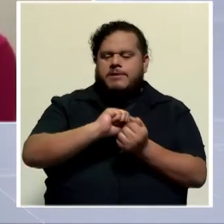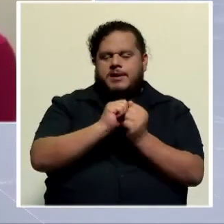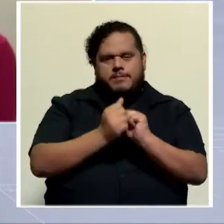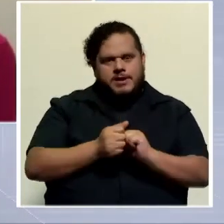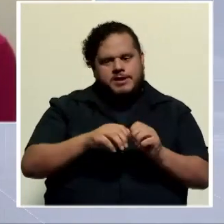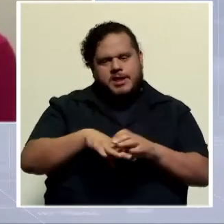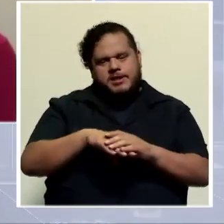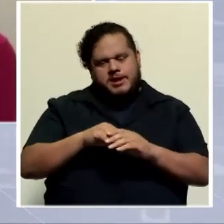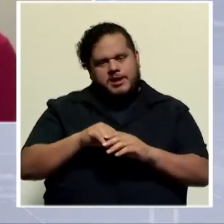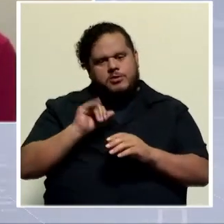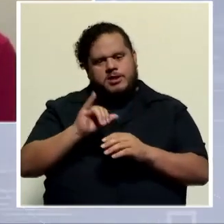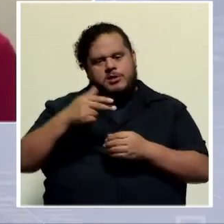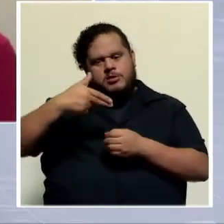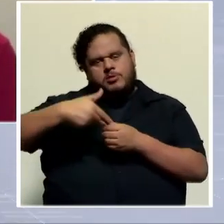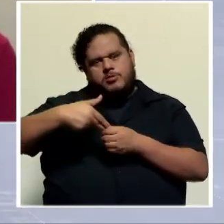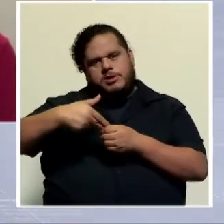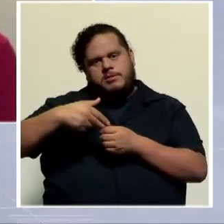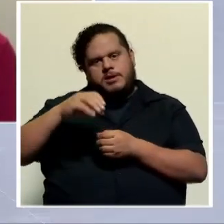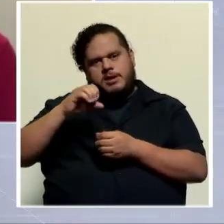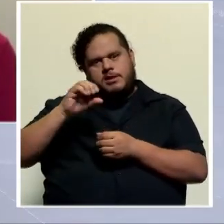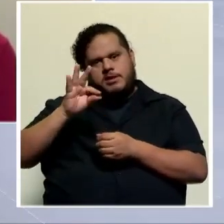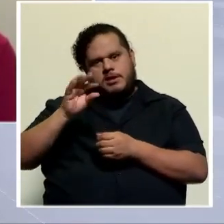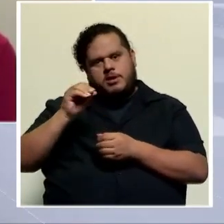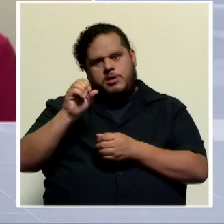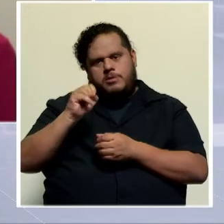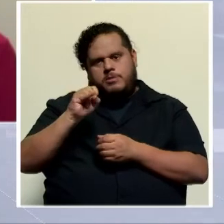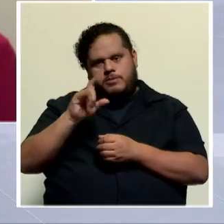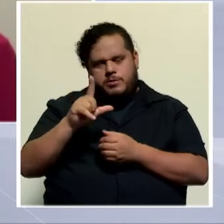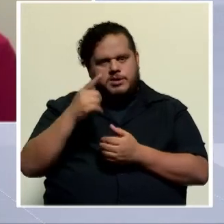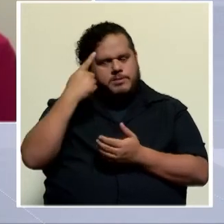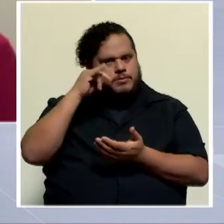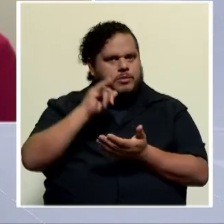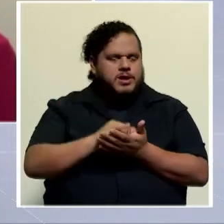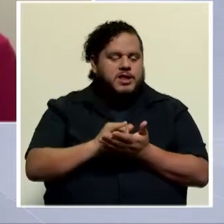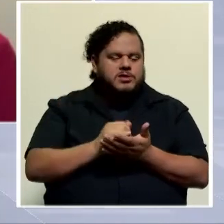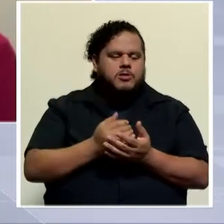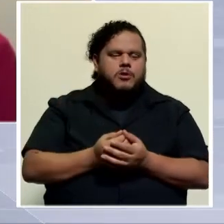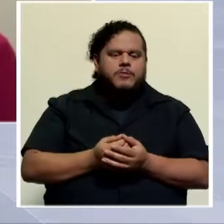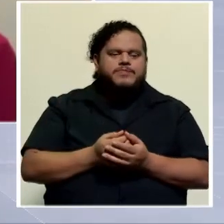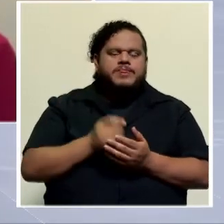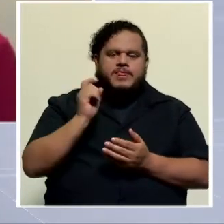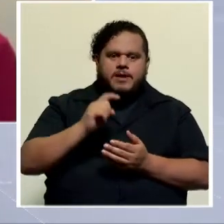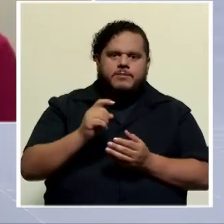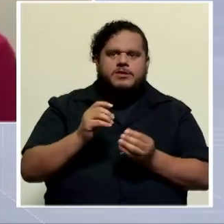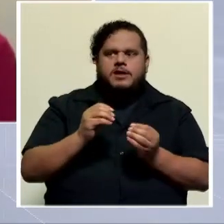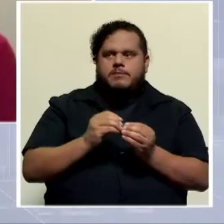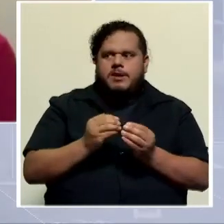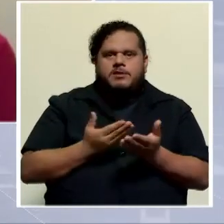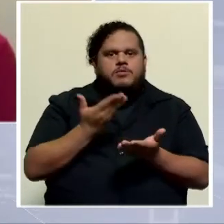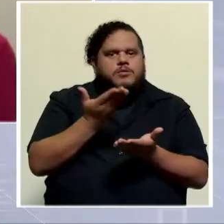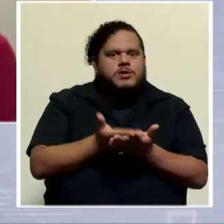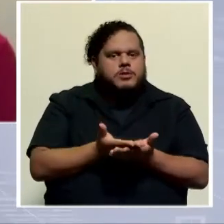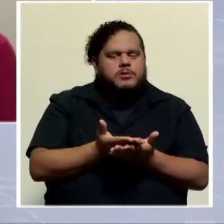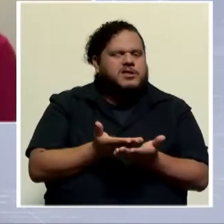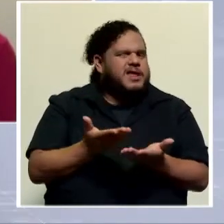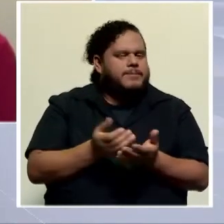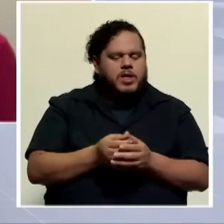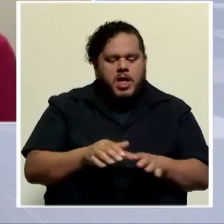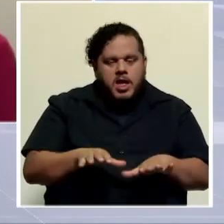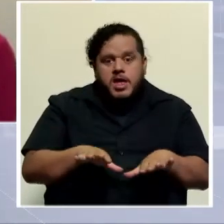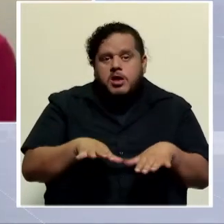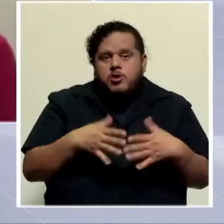saliendo de los combustibles fósiles. Sobre eso hay consenso. Tal vez lo que tenemos que ser más propositivos es en el cómo